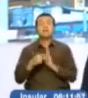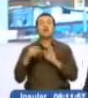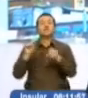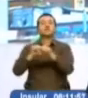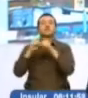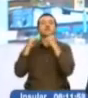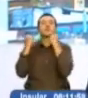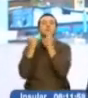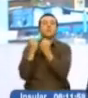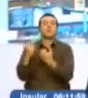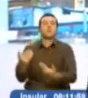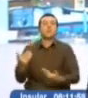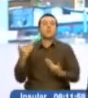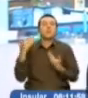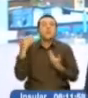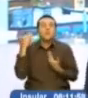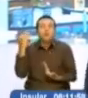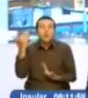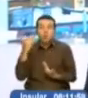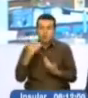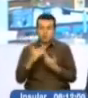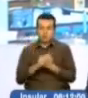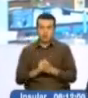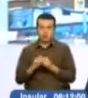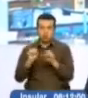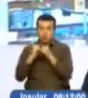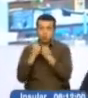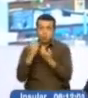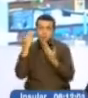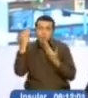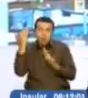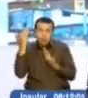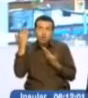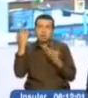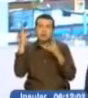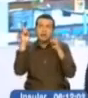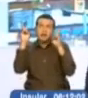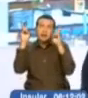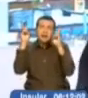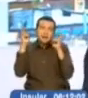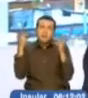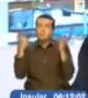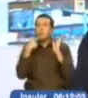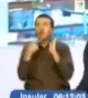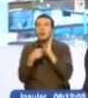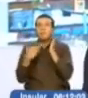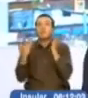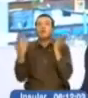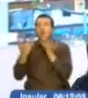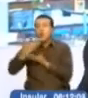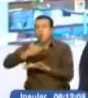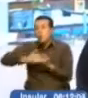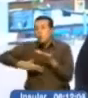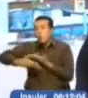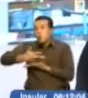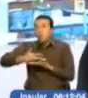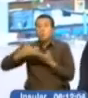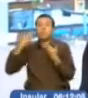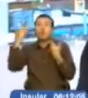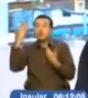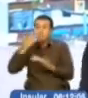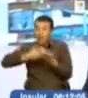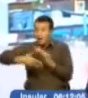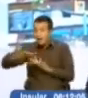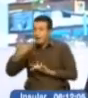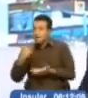sociedad política, es decir, la política en el sentido aristotélico, clásico, o sea, la política como el espacio para encontrarnos, para